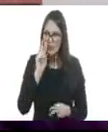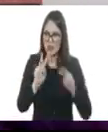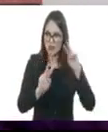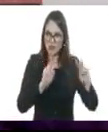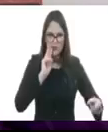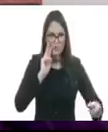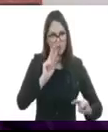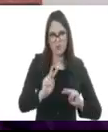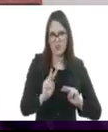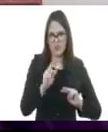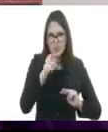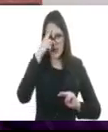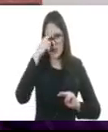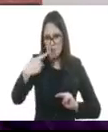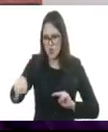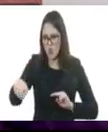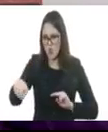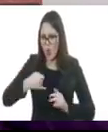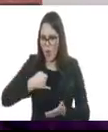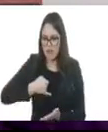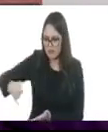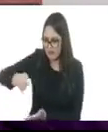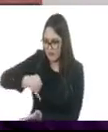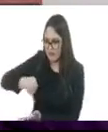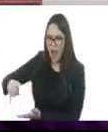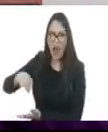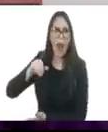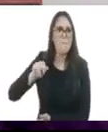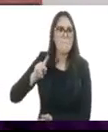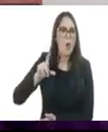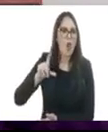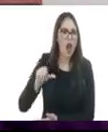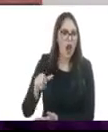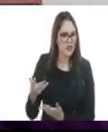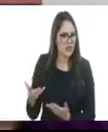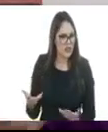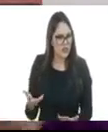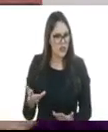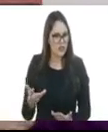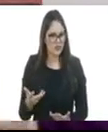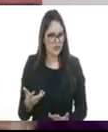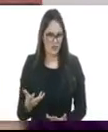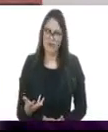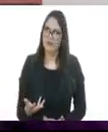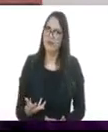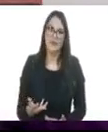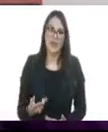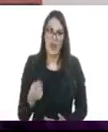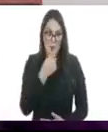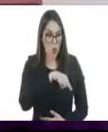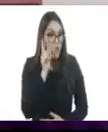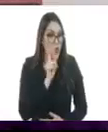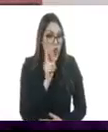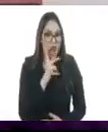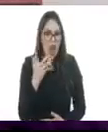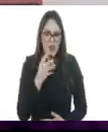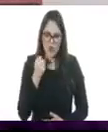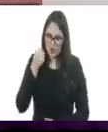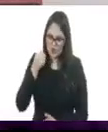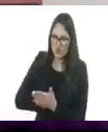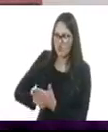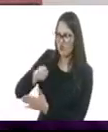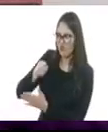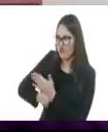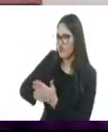las siembras de amapola, ¿no? Entonces, dices, estas mujeres están luchando por la vida